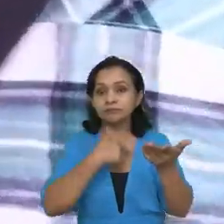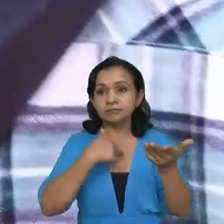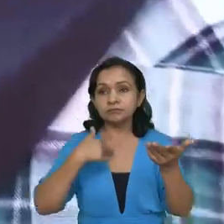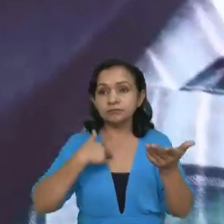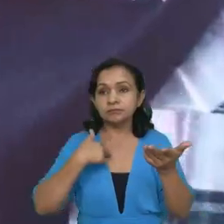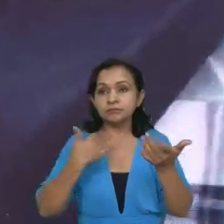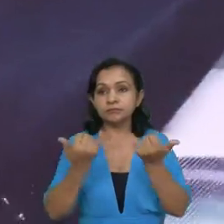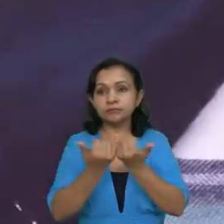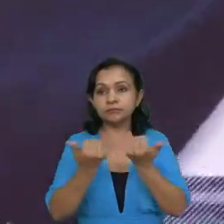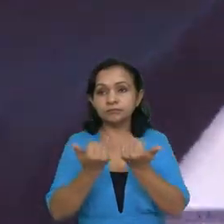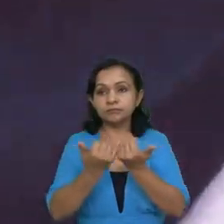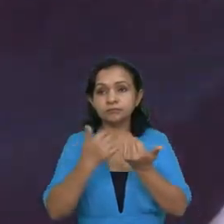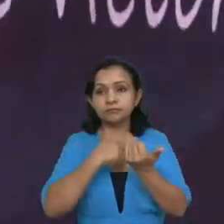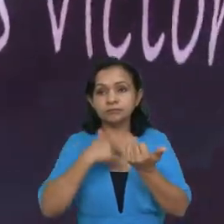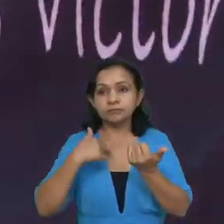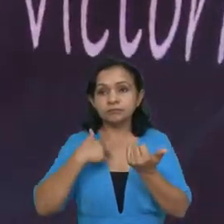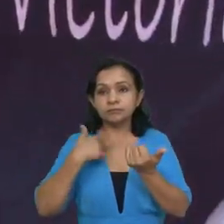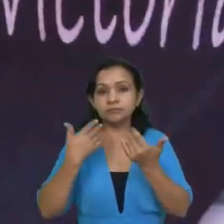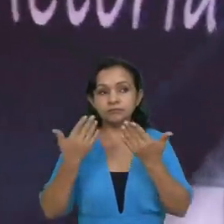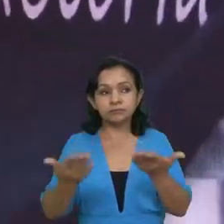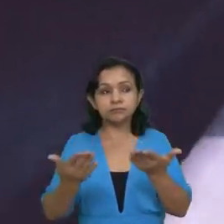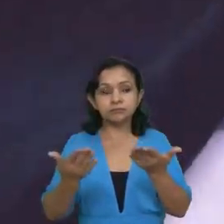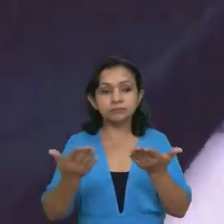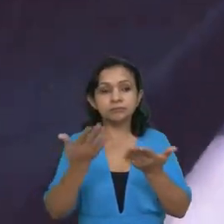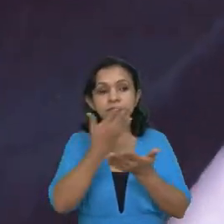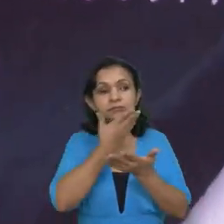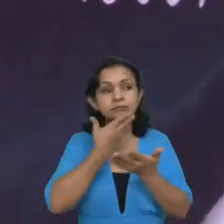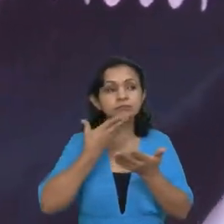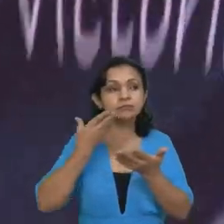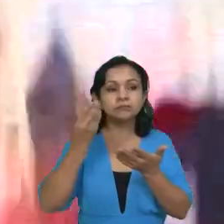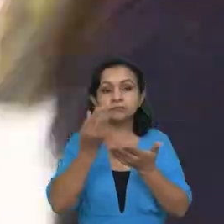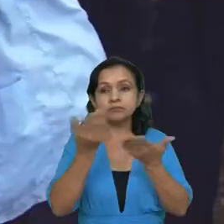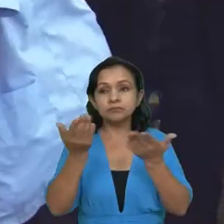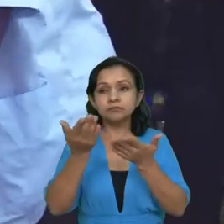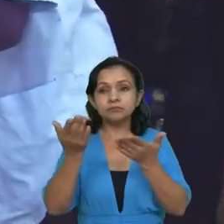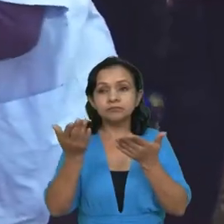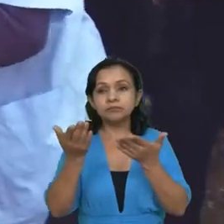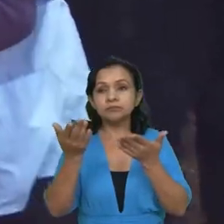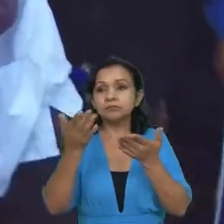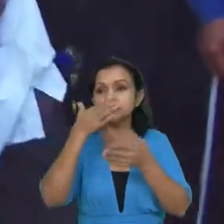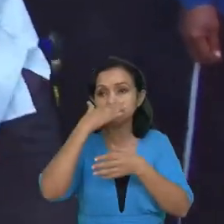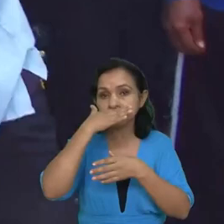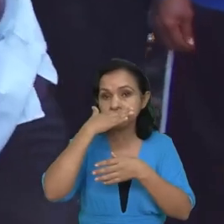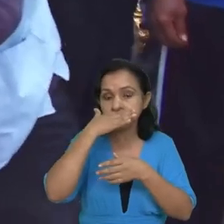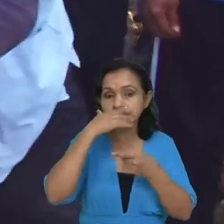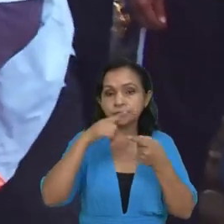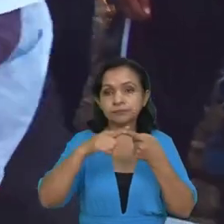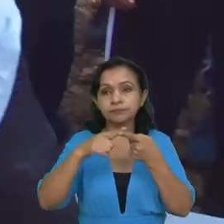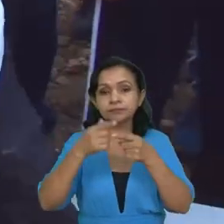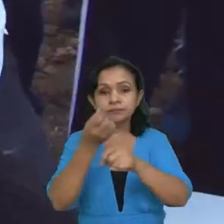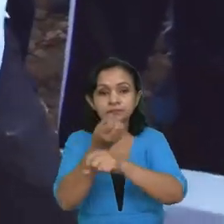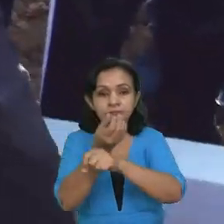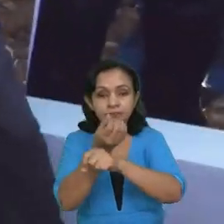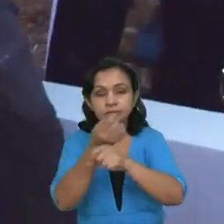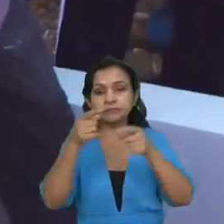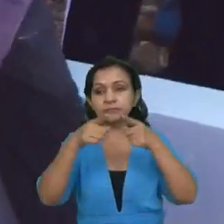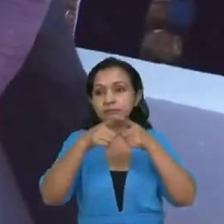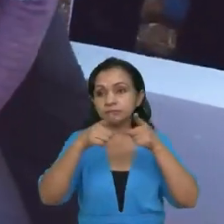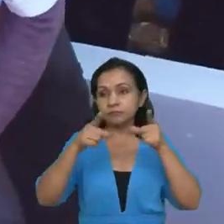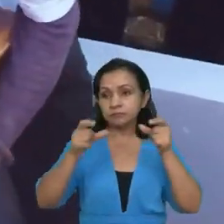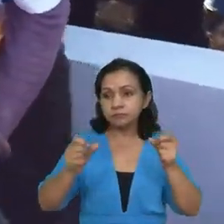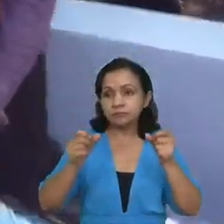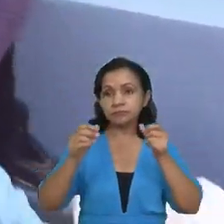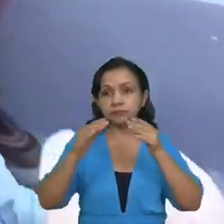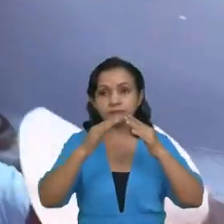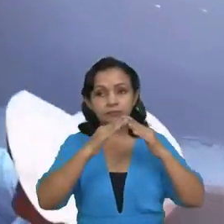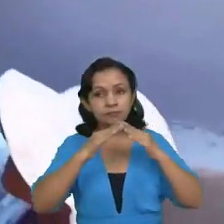allí estuvieron presentes también jóvenes de la juventud sandinista de la alcaldía de managua de ciudad